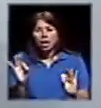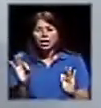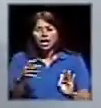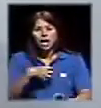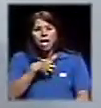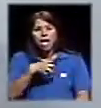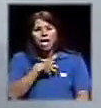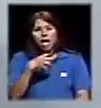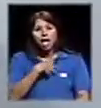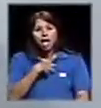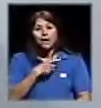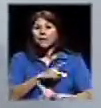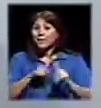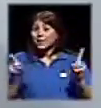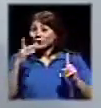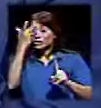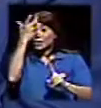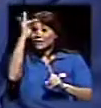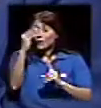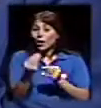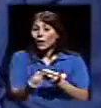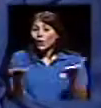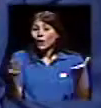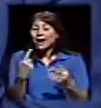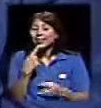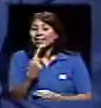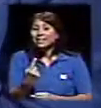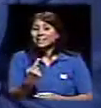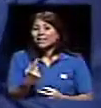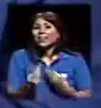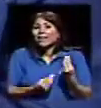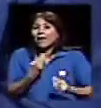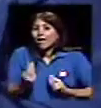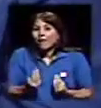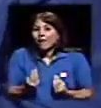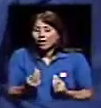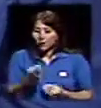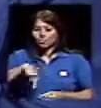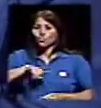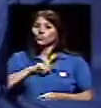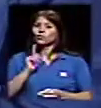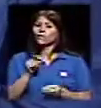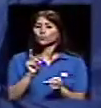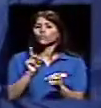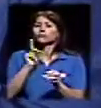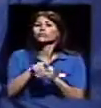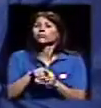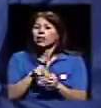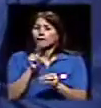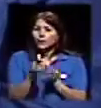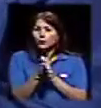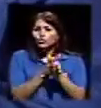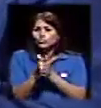la sabiduría popular dice no se puede hacer chocolate sin cacao, ¿verdad? Y ya estamos